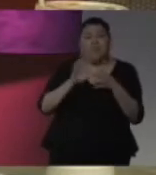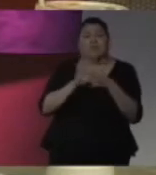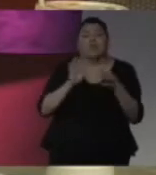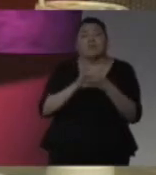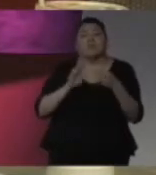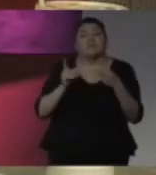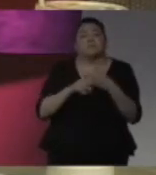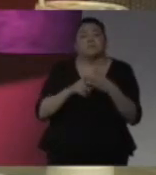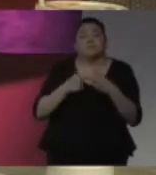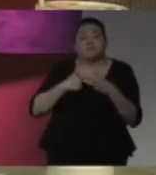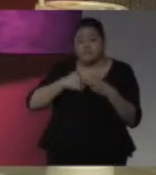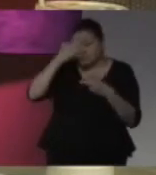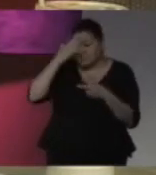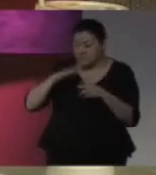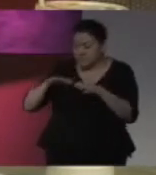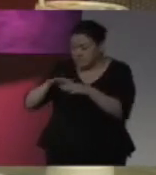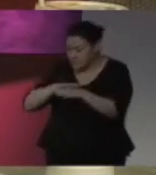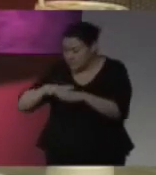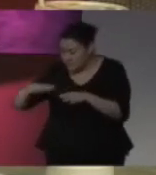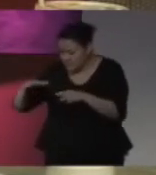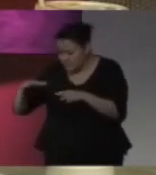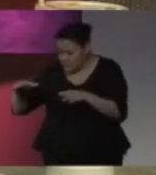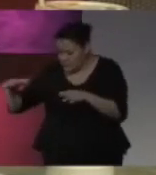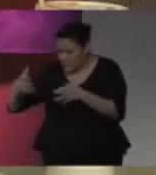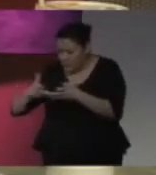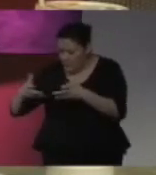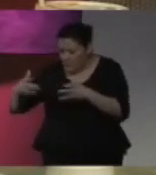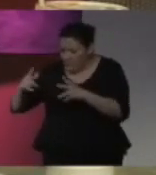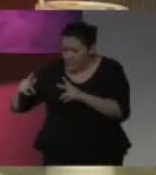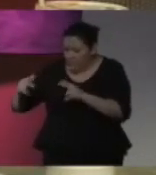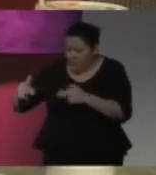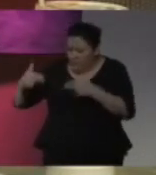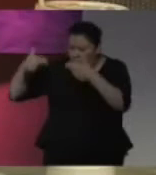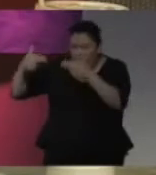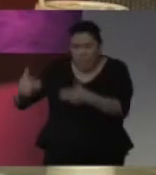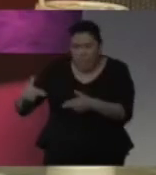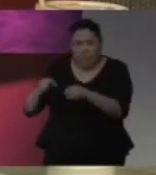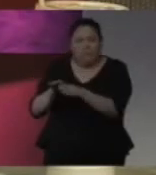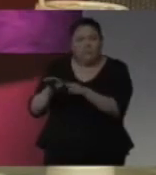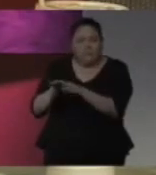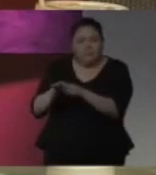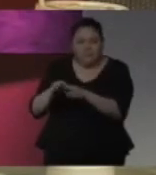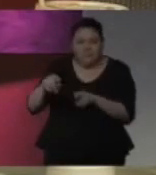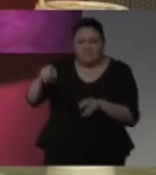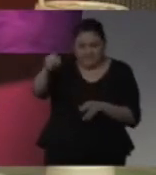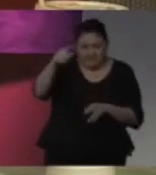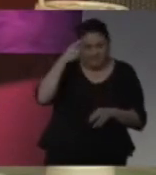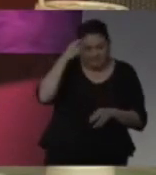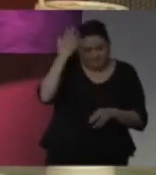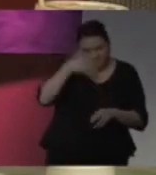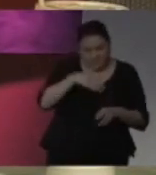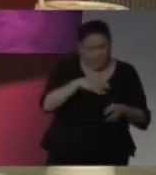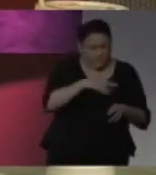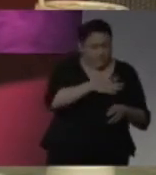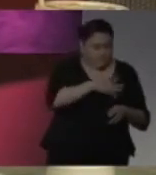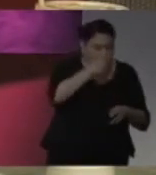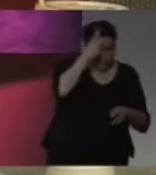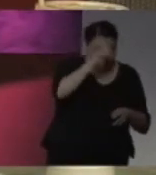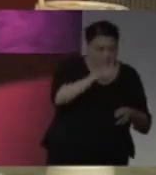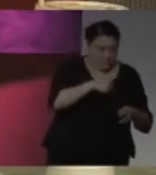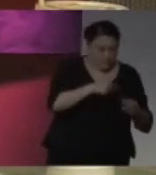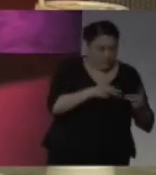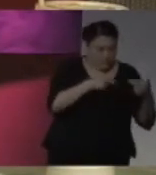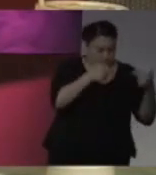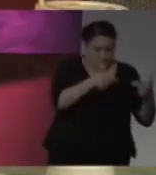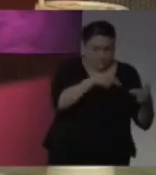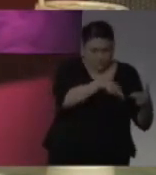sobre las estrategias comunales de la herencia de la tierra. Como digo, muchos conocieron únicamente la propiedad privada como forma de